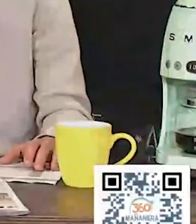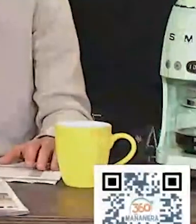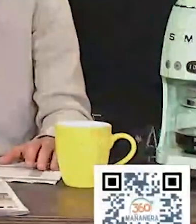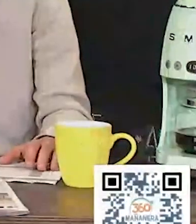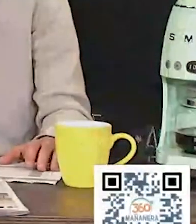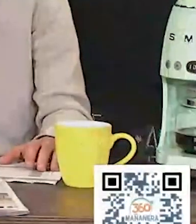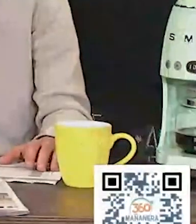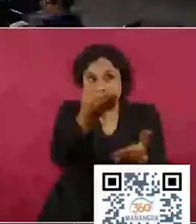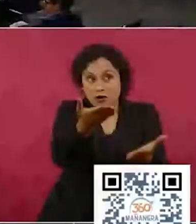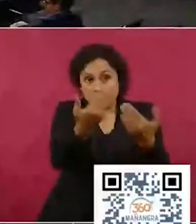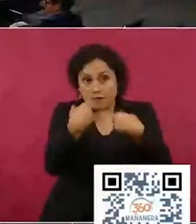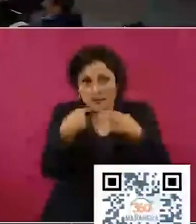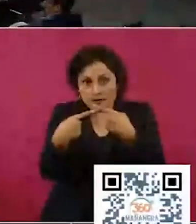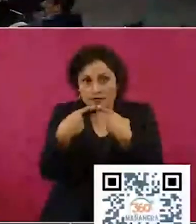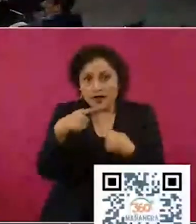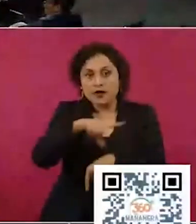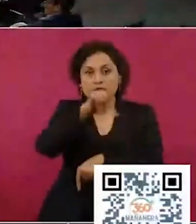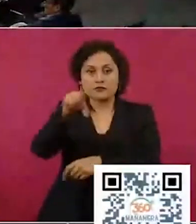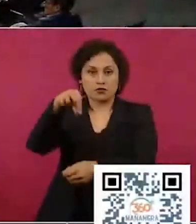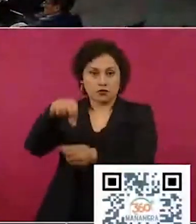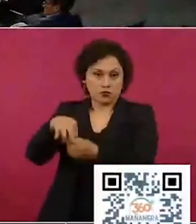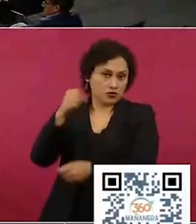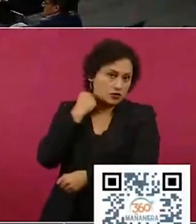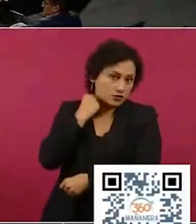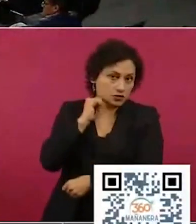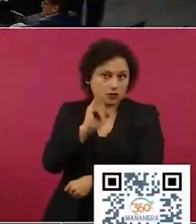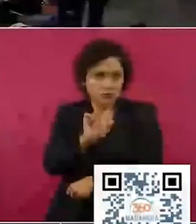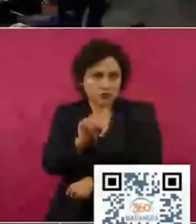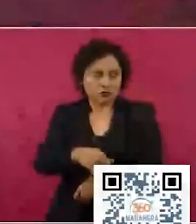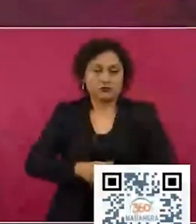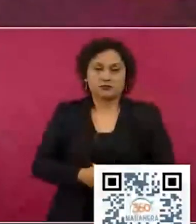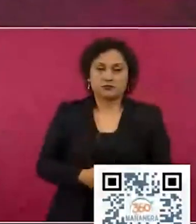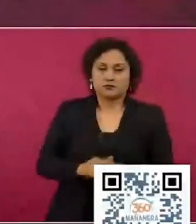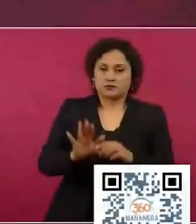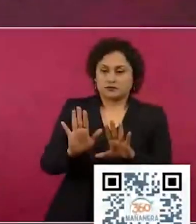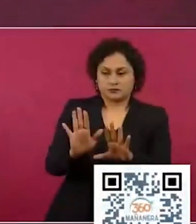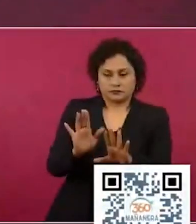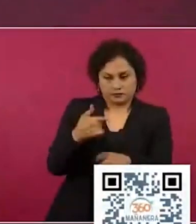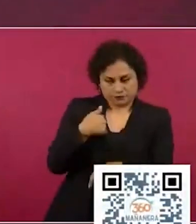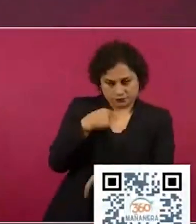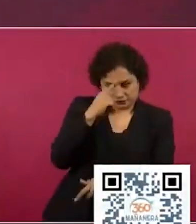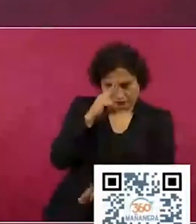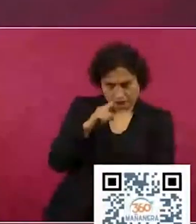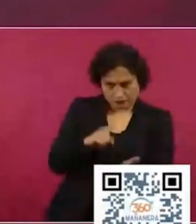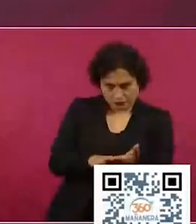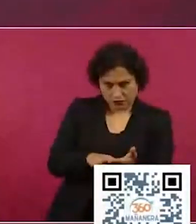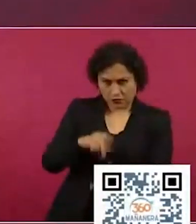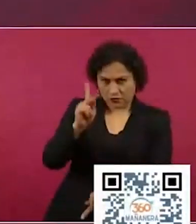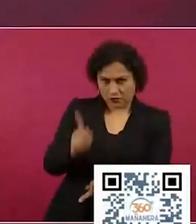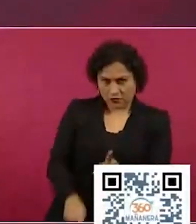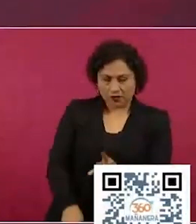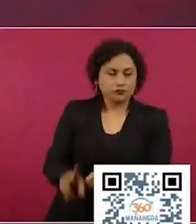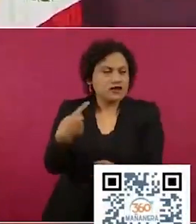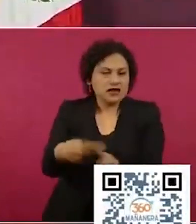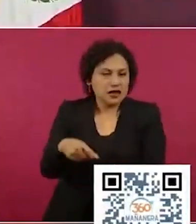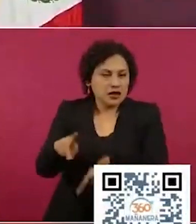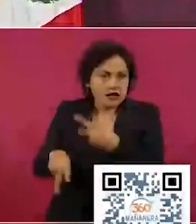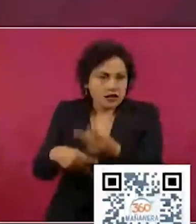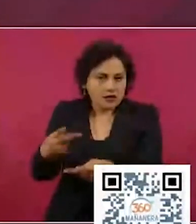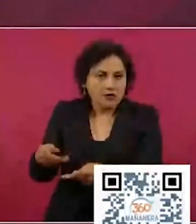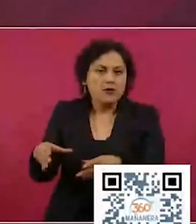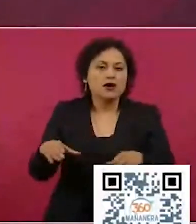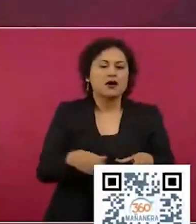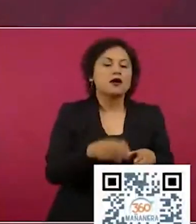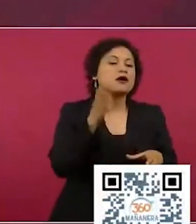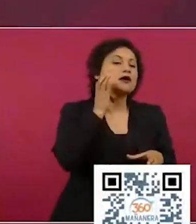senador Gómez Bueno yo creo que no se fue a pausa forma parte del proceso legislativo que